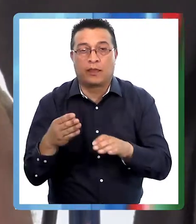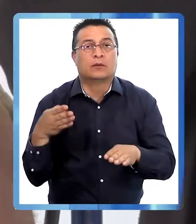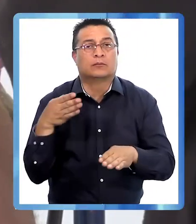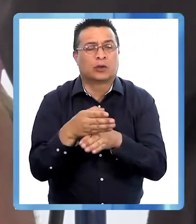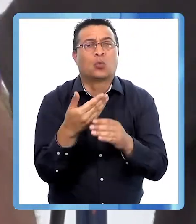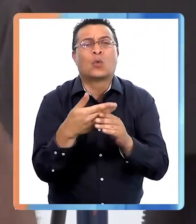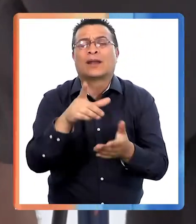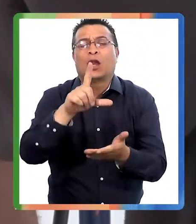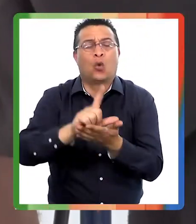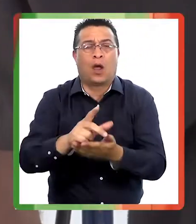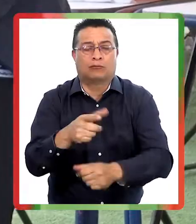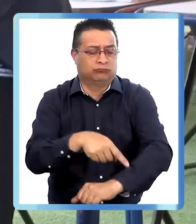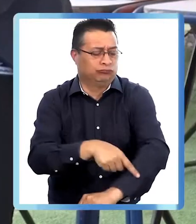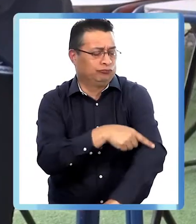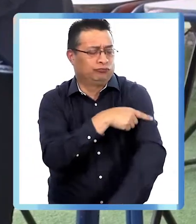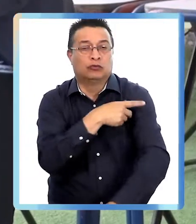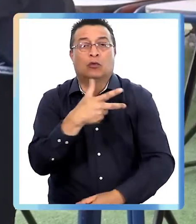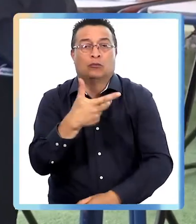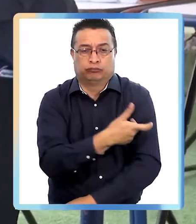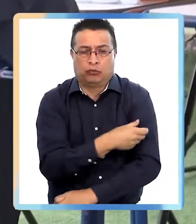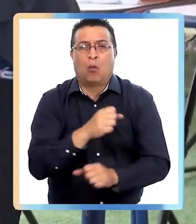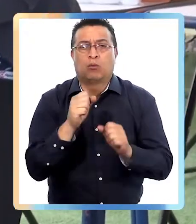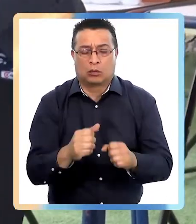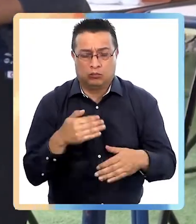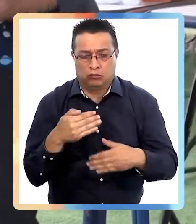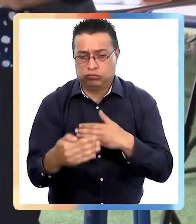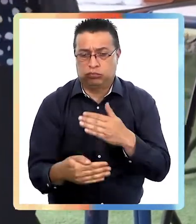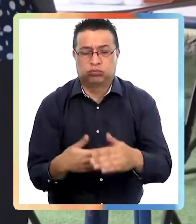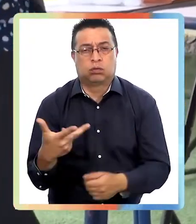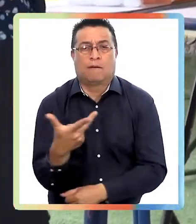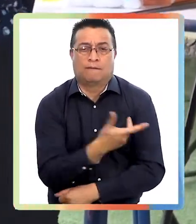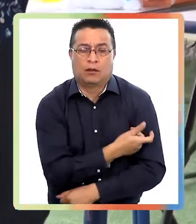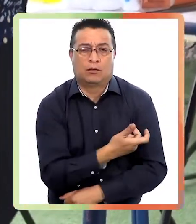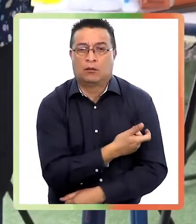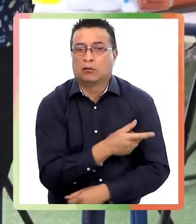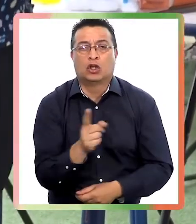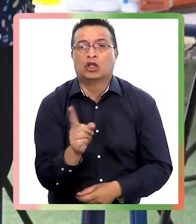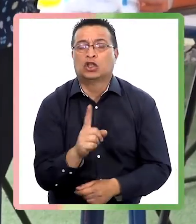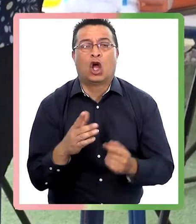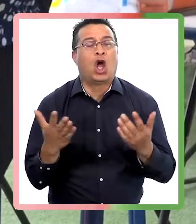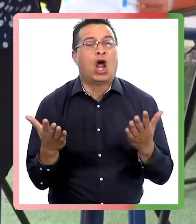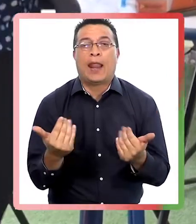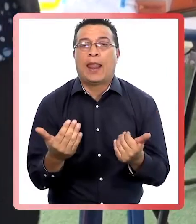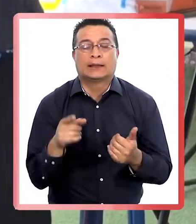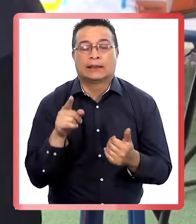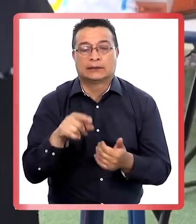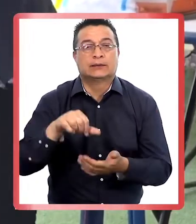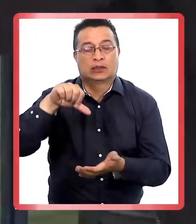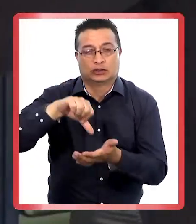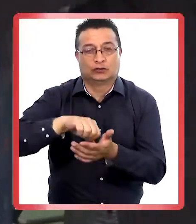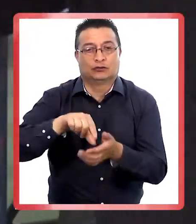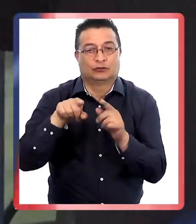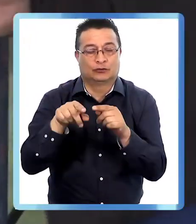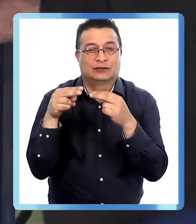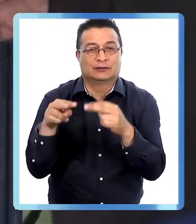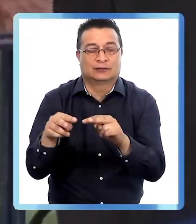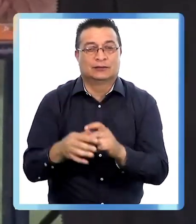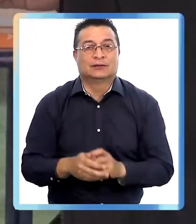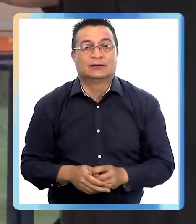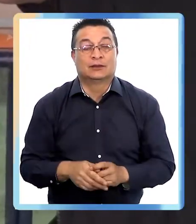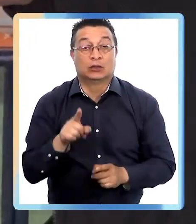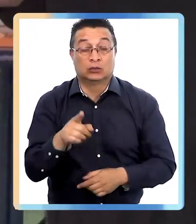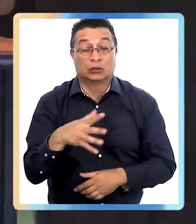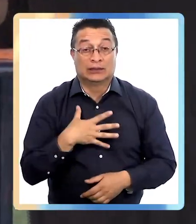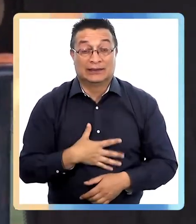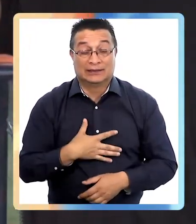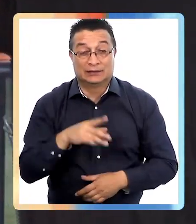de vacunación en todo el país y continuar con su proceso de vacunación sin la necesidad de hacerlo en su ciudad de residencia. Quienes deseen conocer